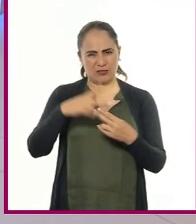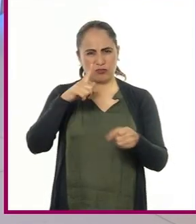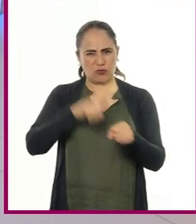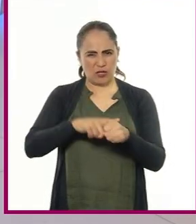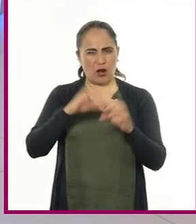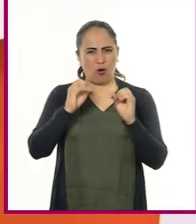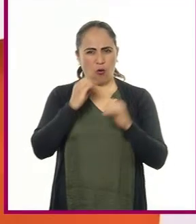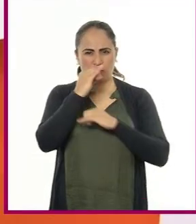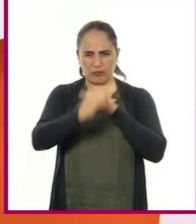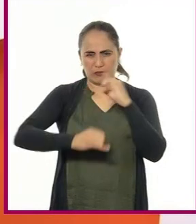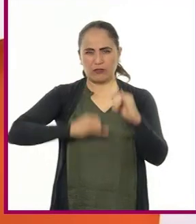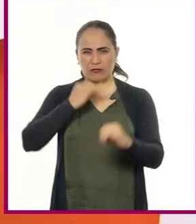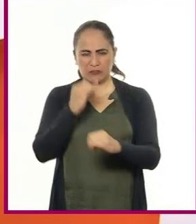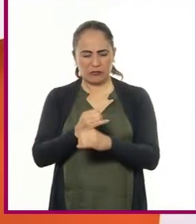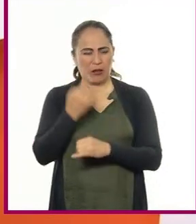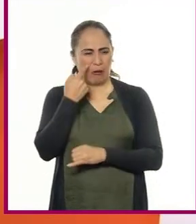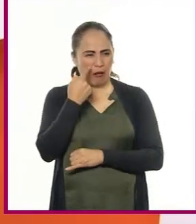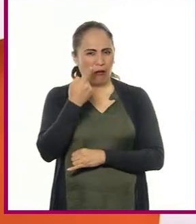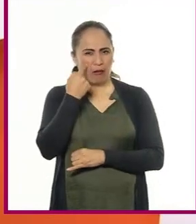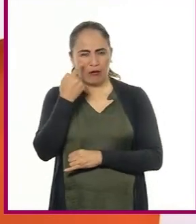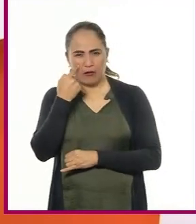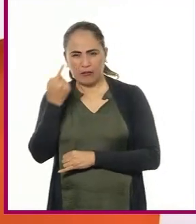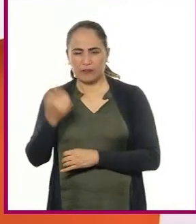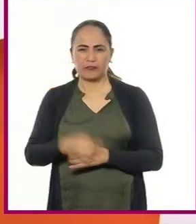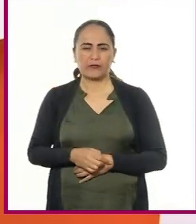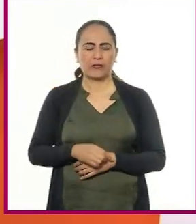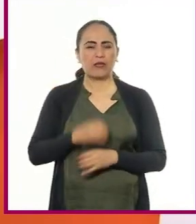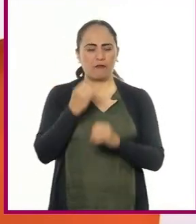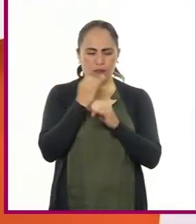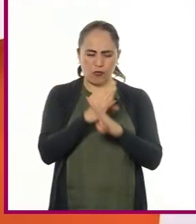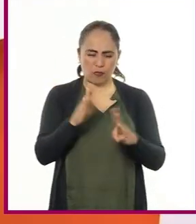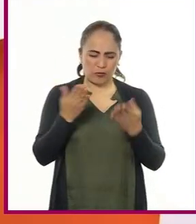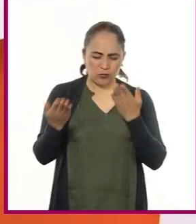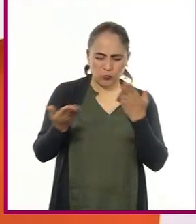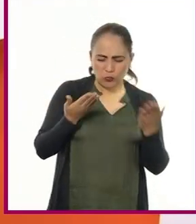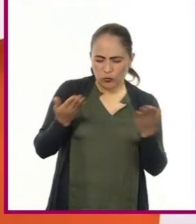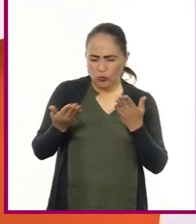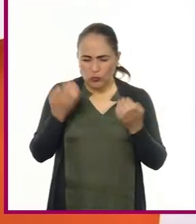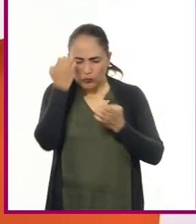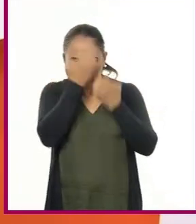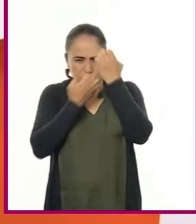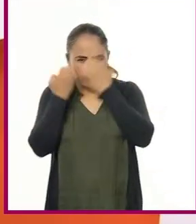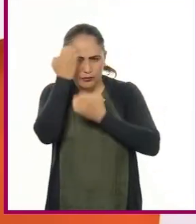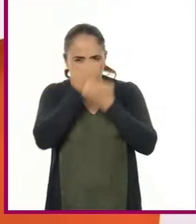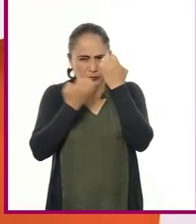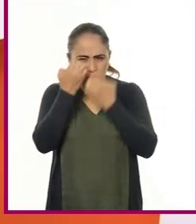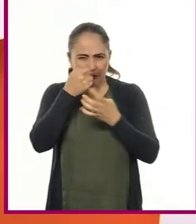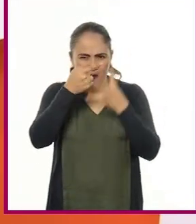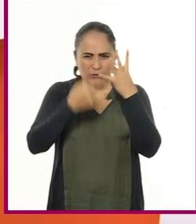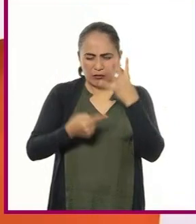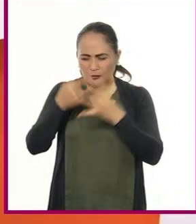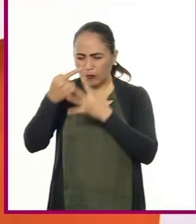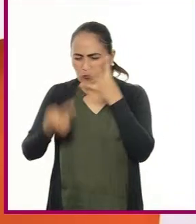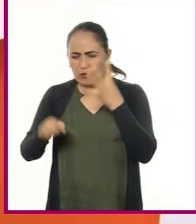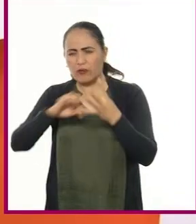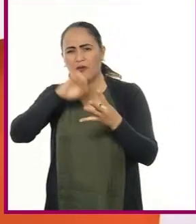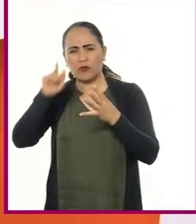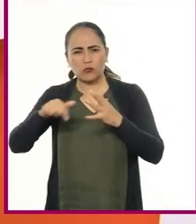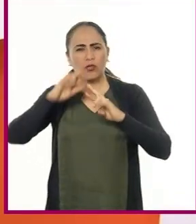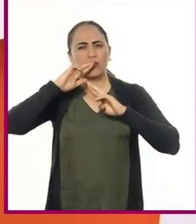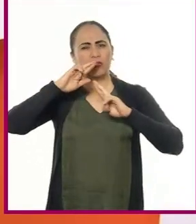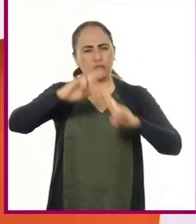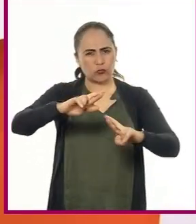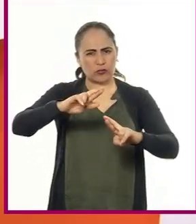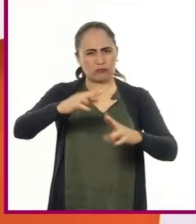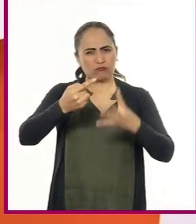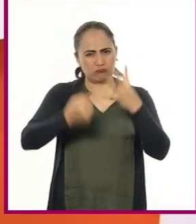internacional. Cuando se analizan los datos y sus tendencias, se indican los tipos de resultados obtenidos por